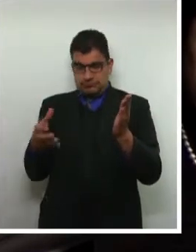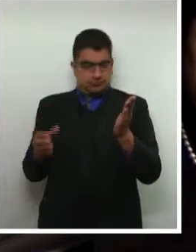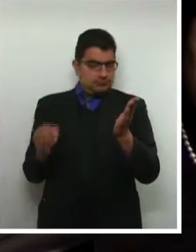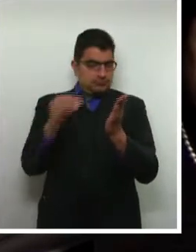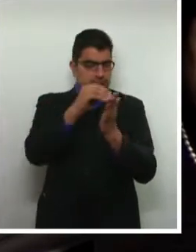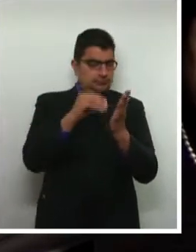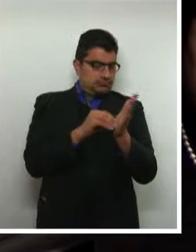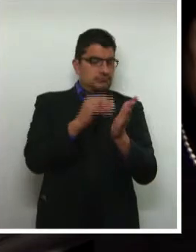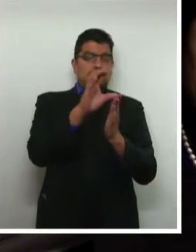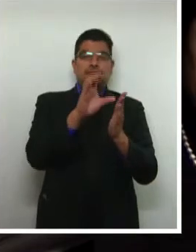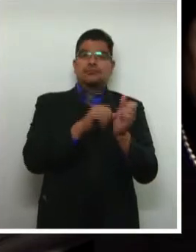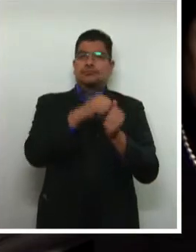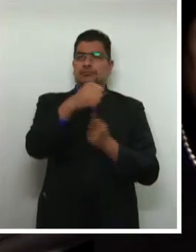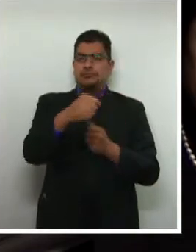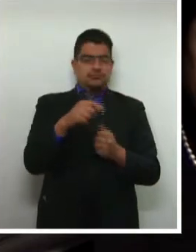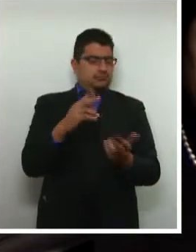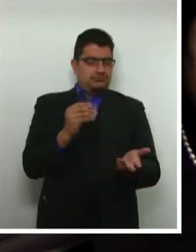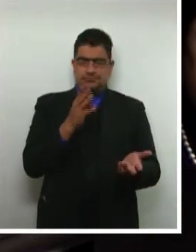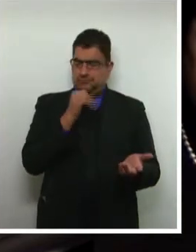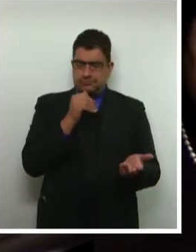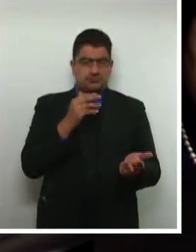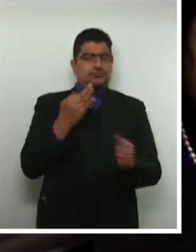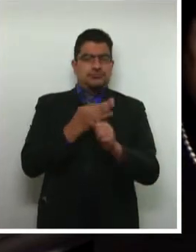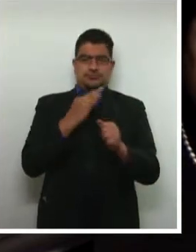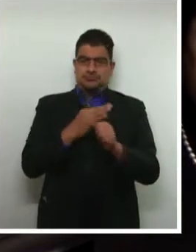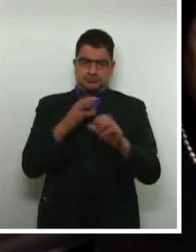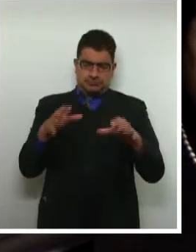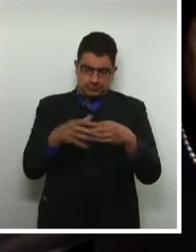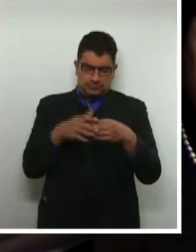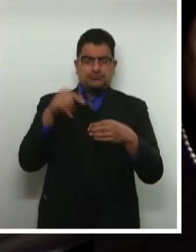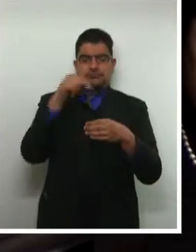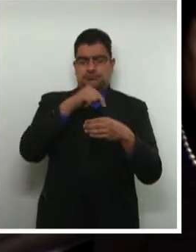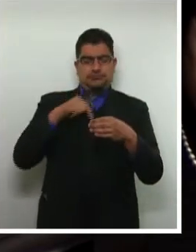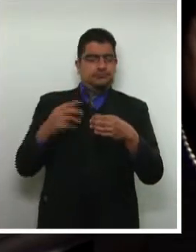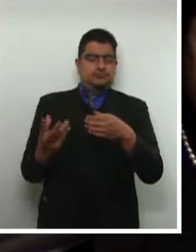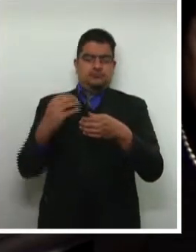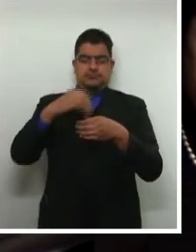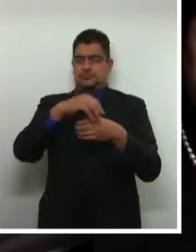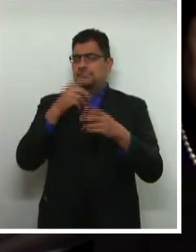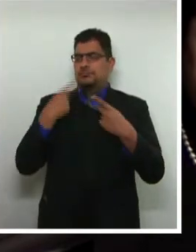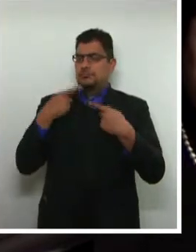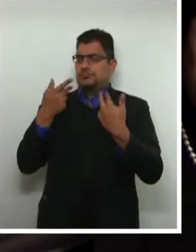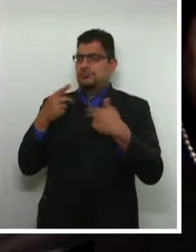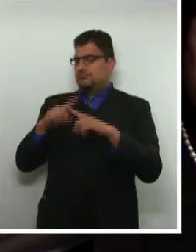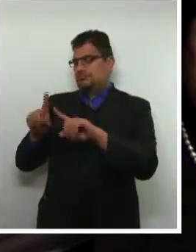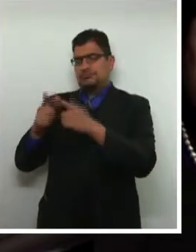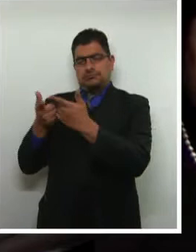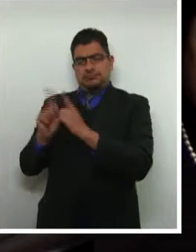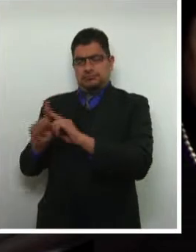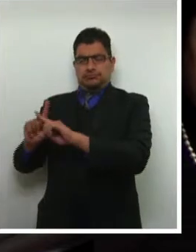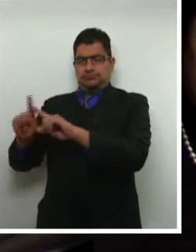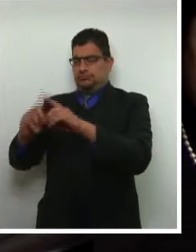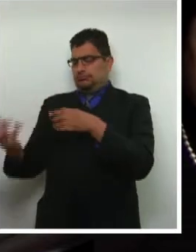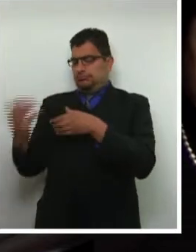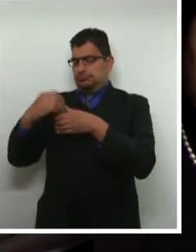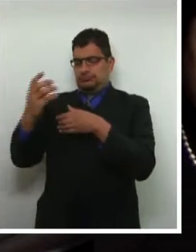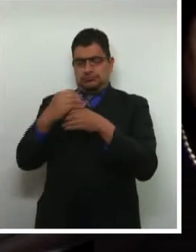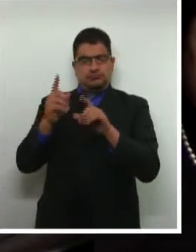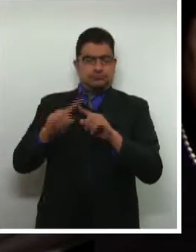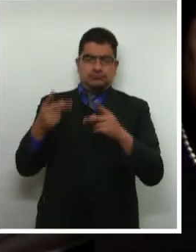El consejo se va a integrar desde luego con representantes de organizaciones